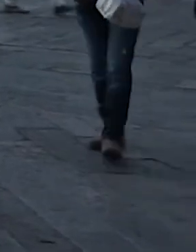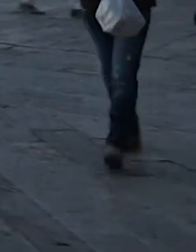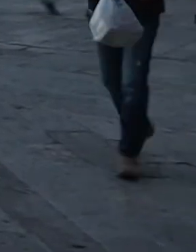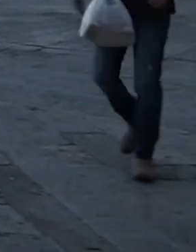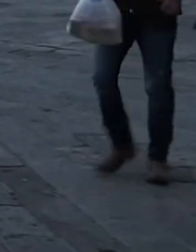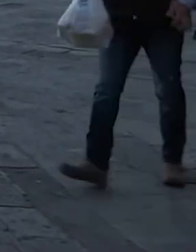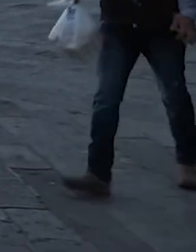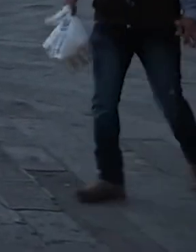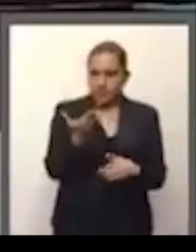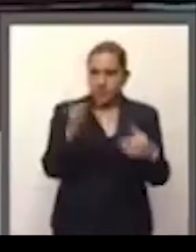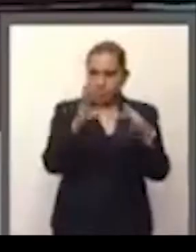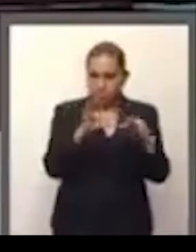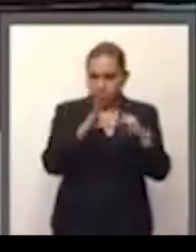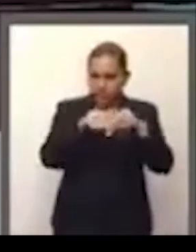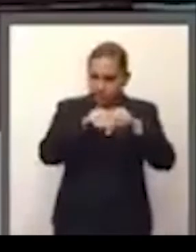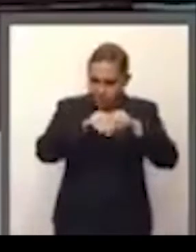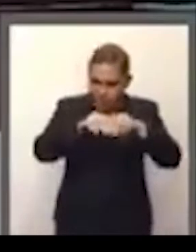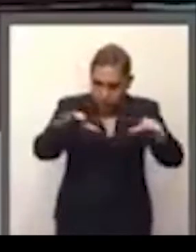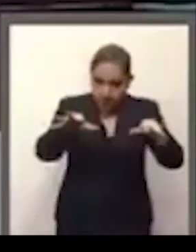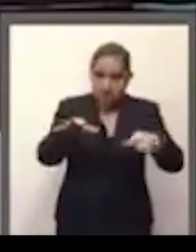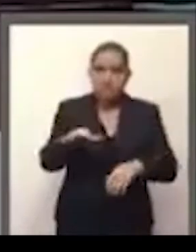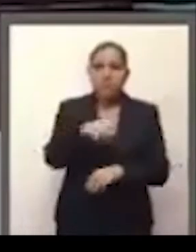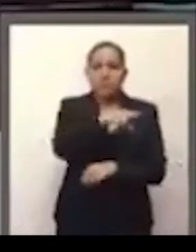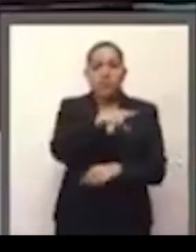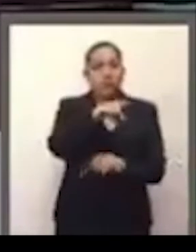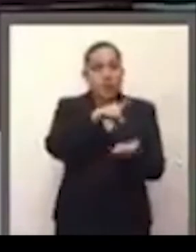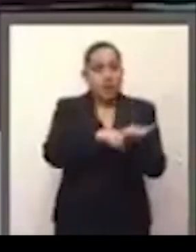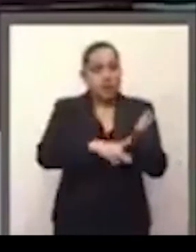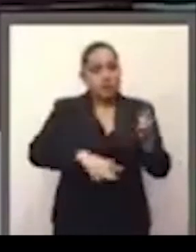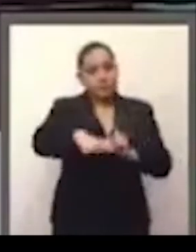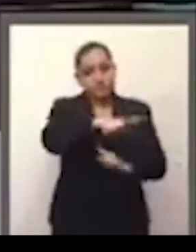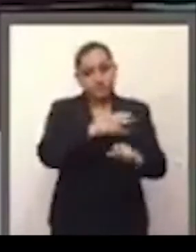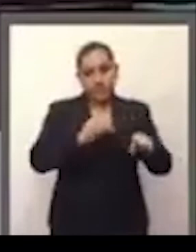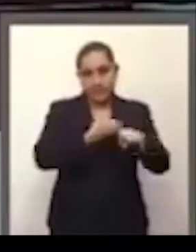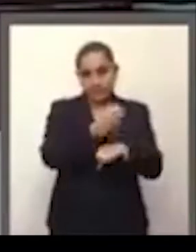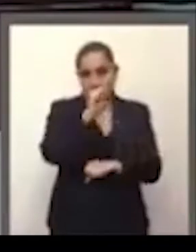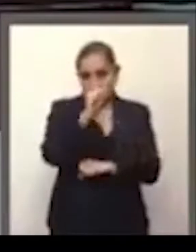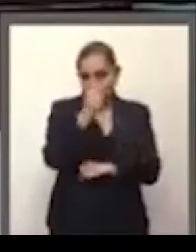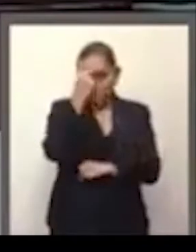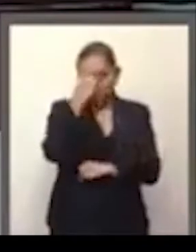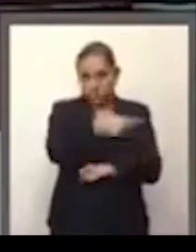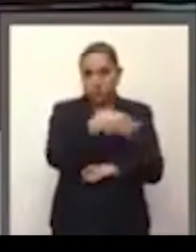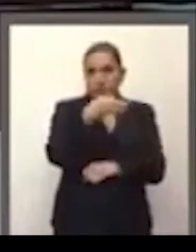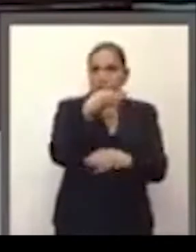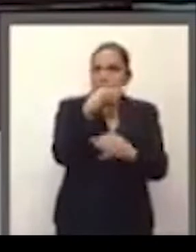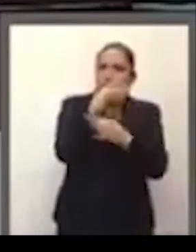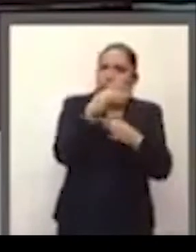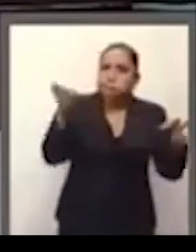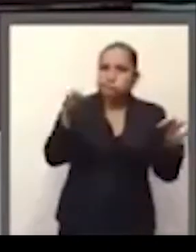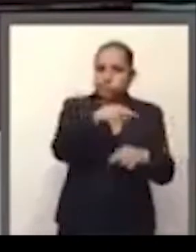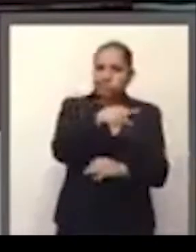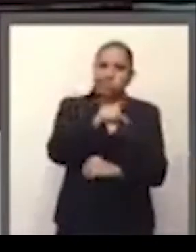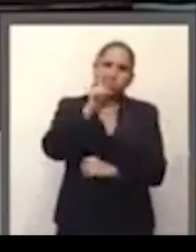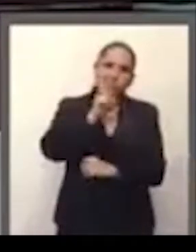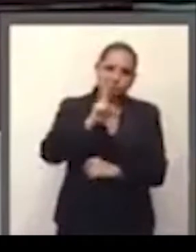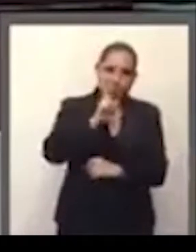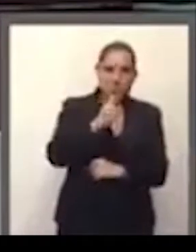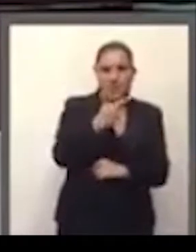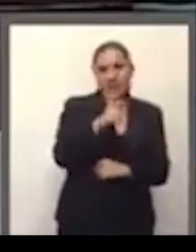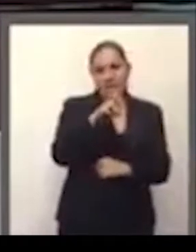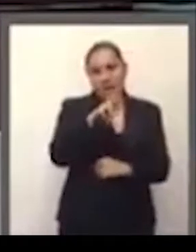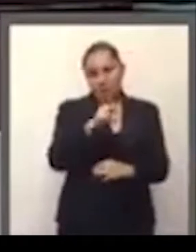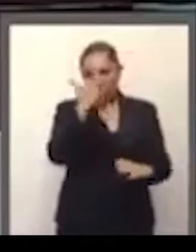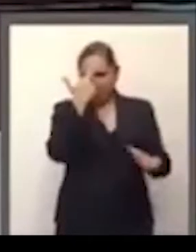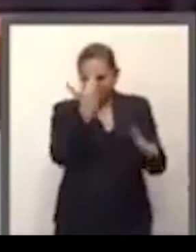feminicidios en lo que va del año. La alerta de género en el estado de San Luis Potosí es un tema en el que el gobernador